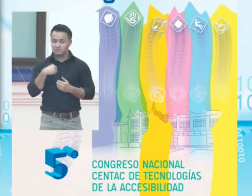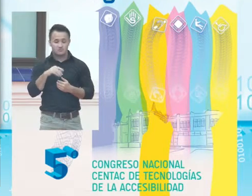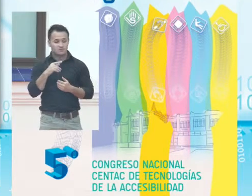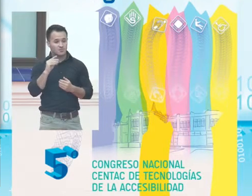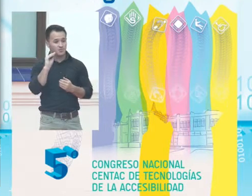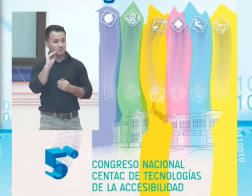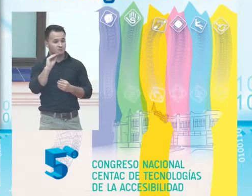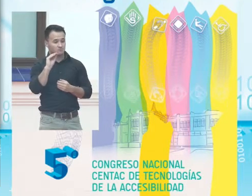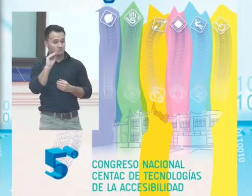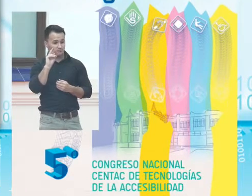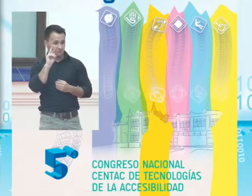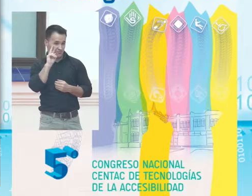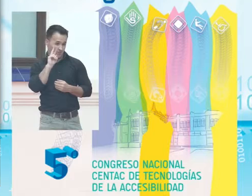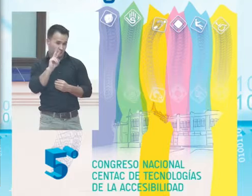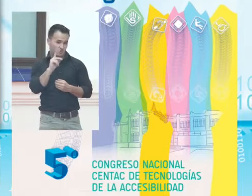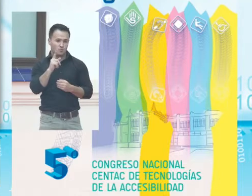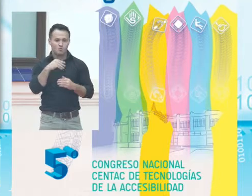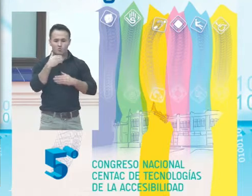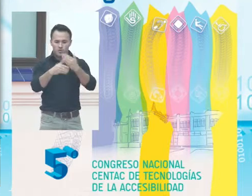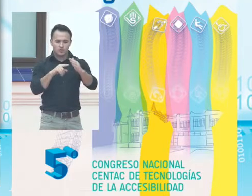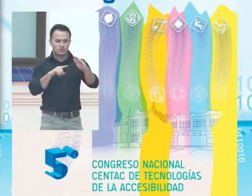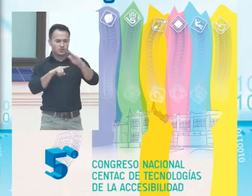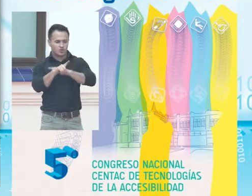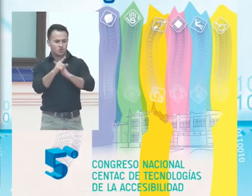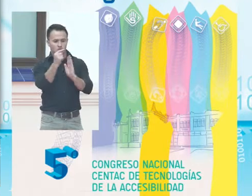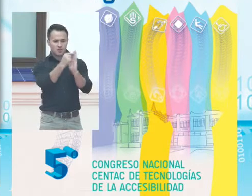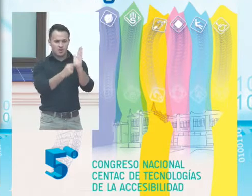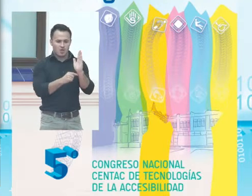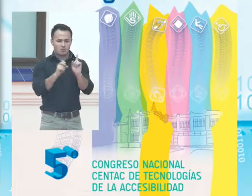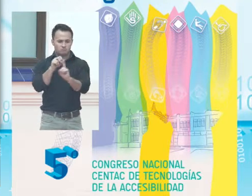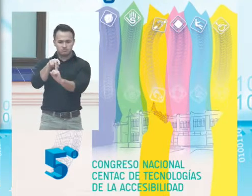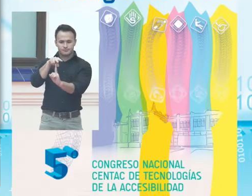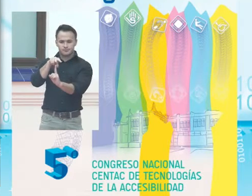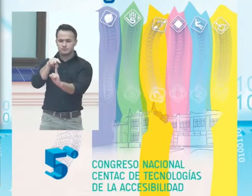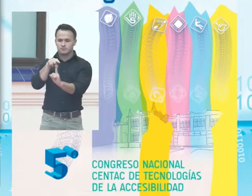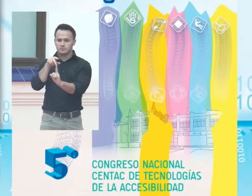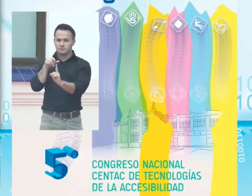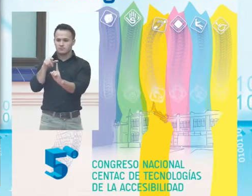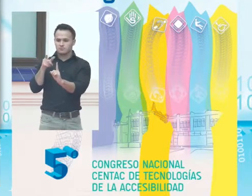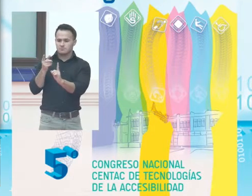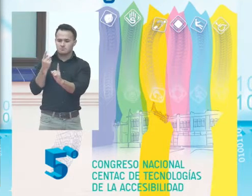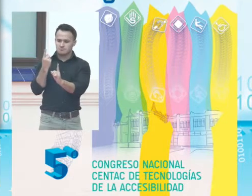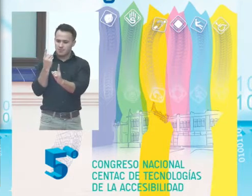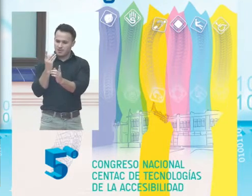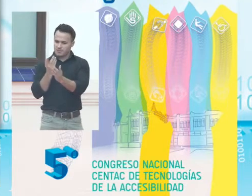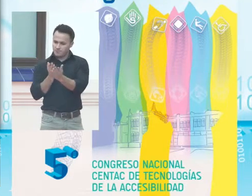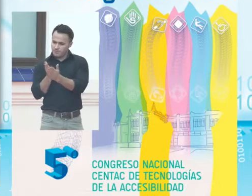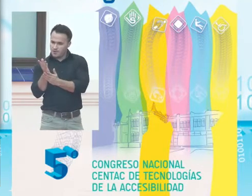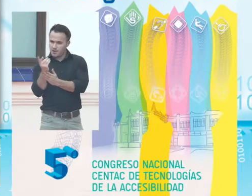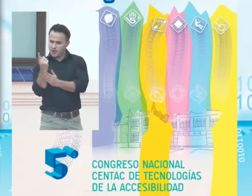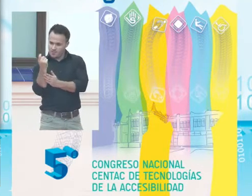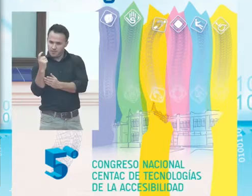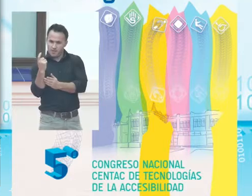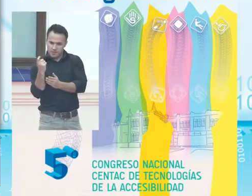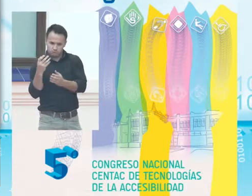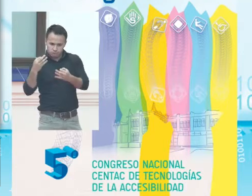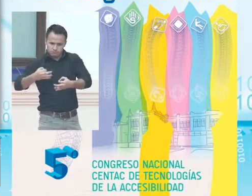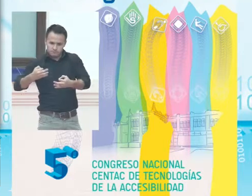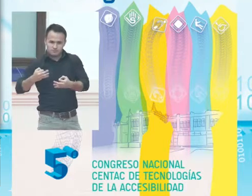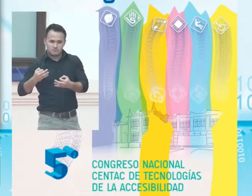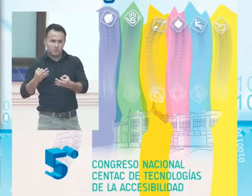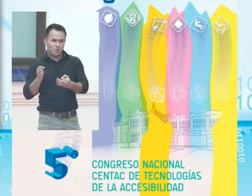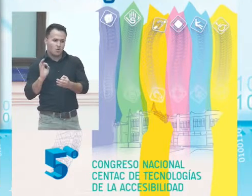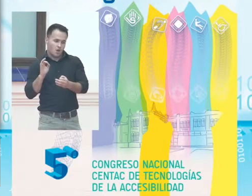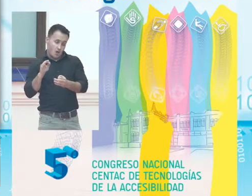Cualquier proceso, cualquier desarrollo de estandarización, ya sea desde el punto de vista de la necesidad o del ámbito